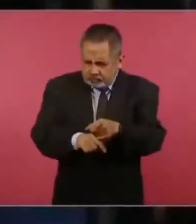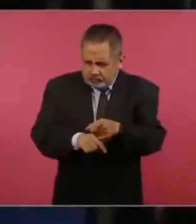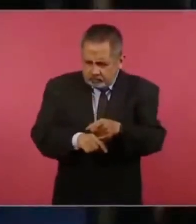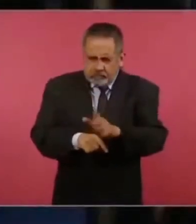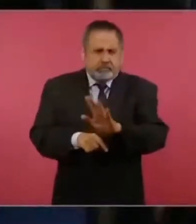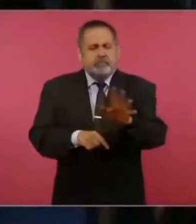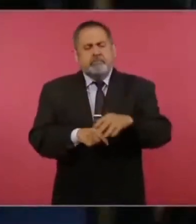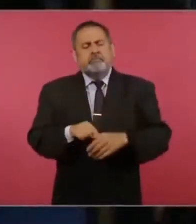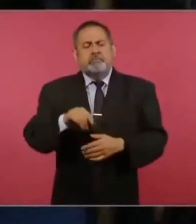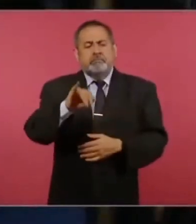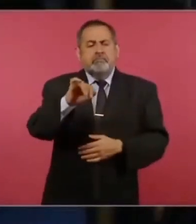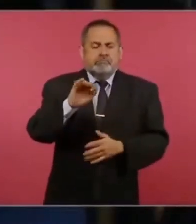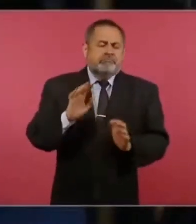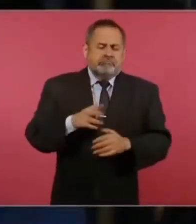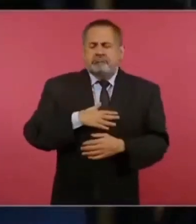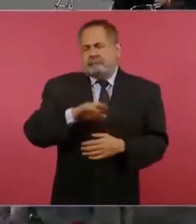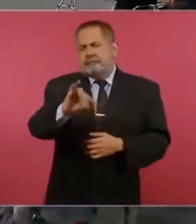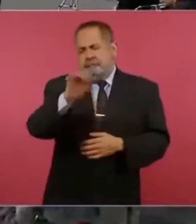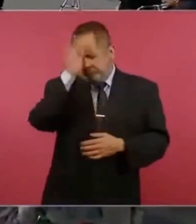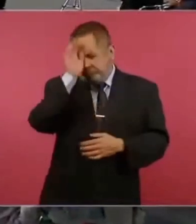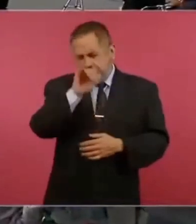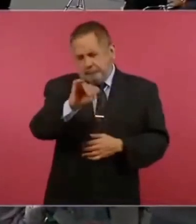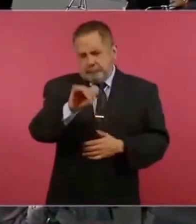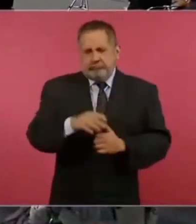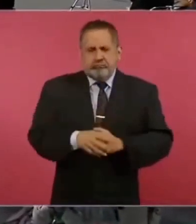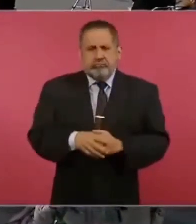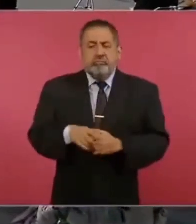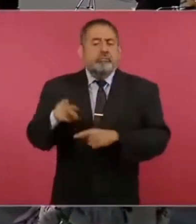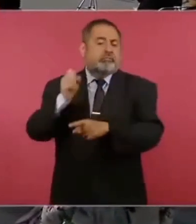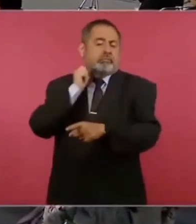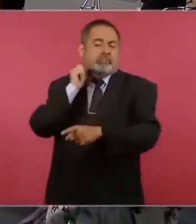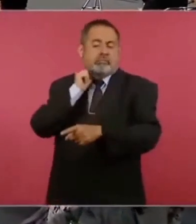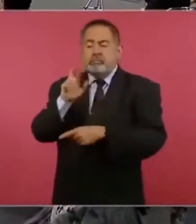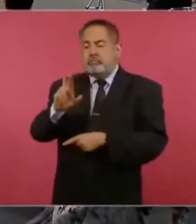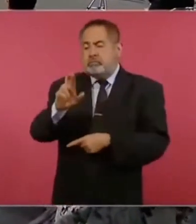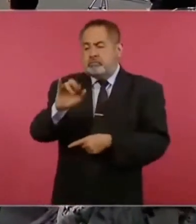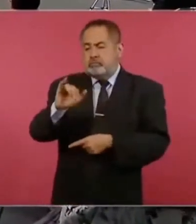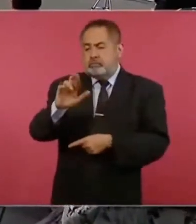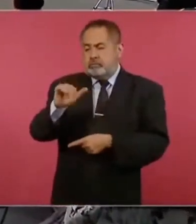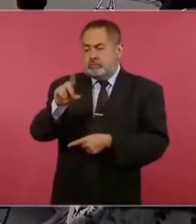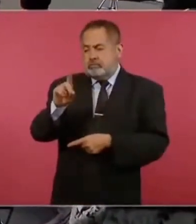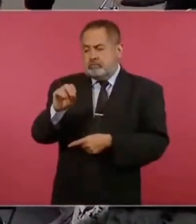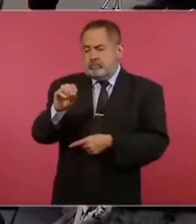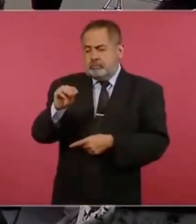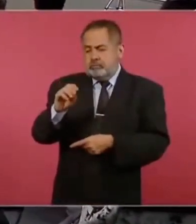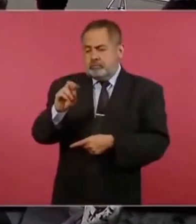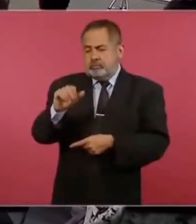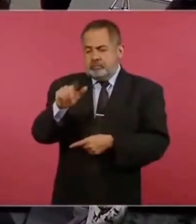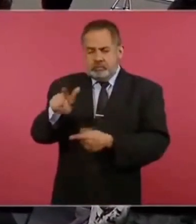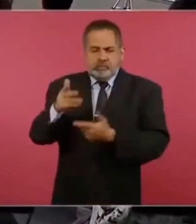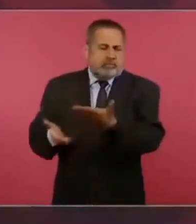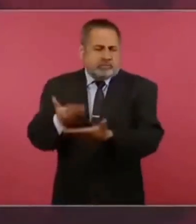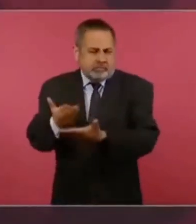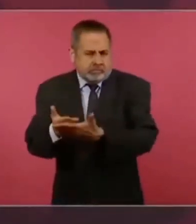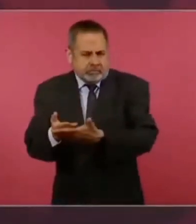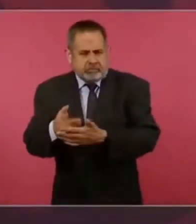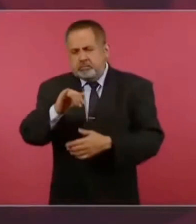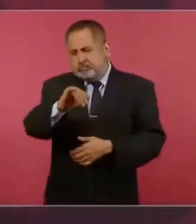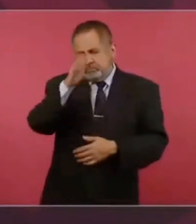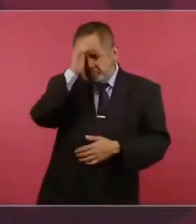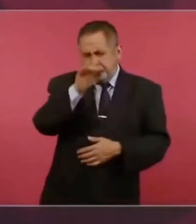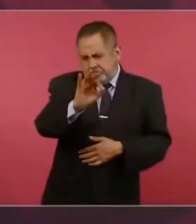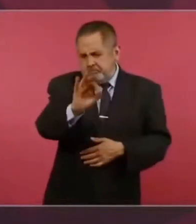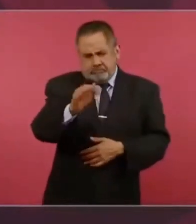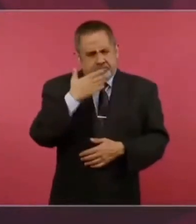En general. Sí. En general. Sí. Sí. Lo presentó el senador Ricardo Monreal. Sí, sí, estoy de acuerdo. Es